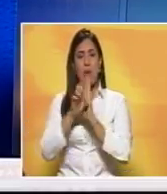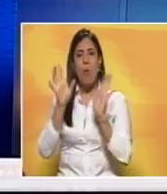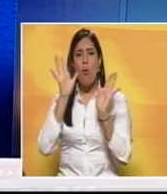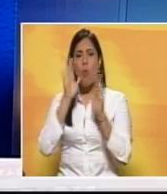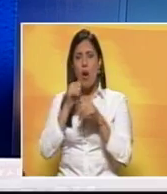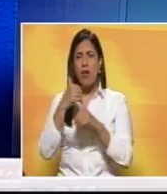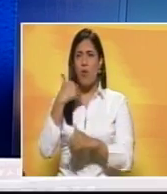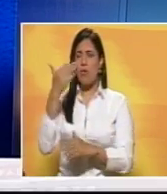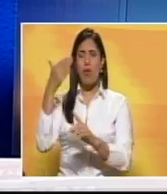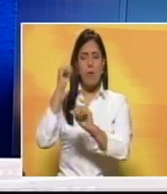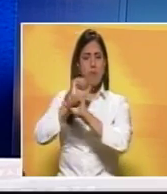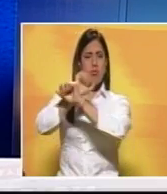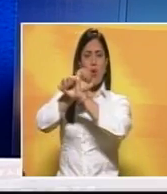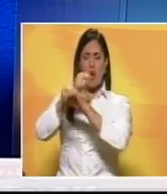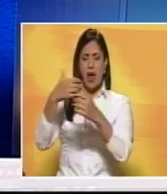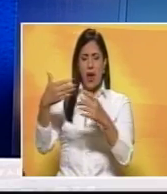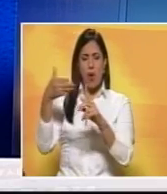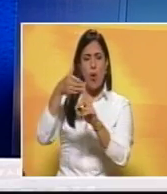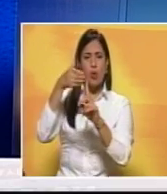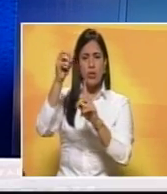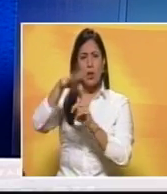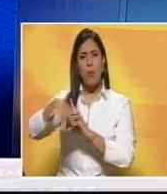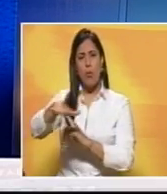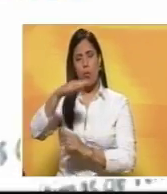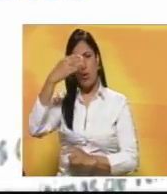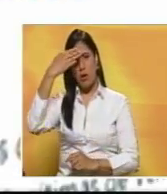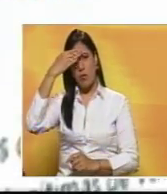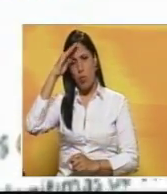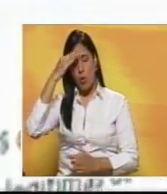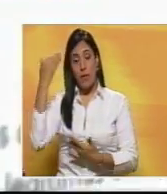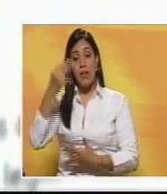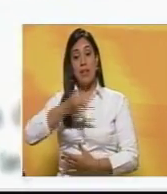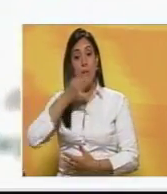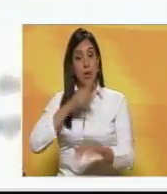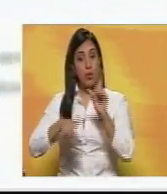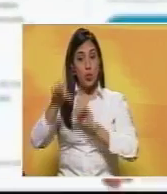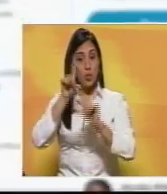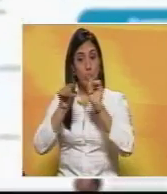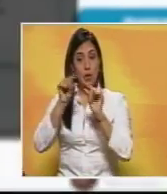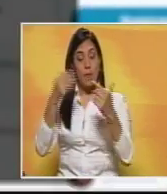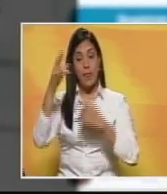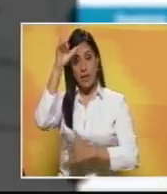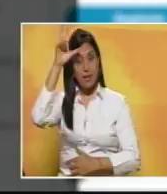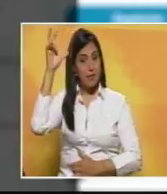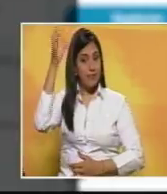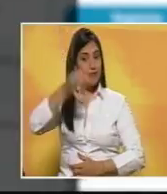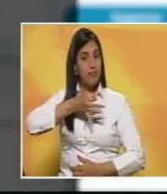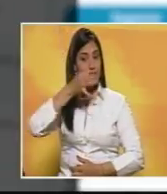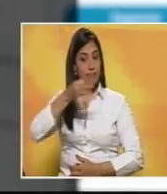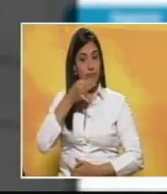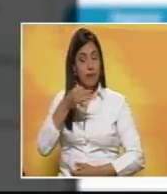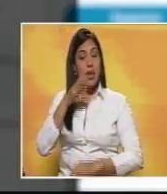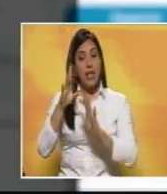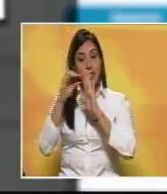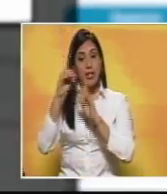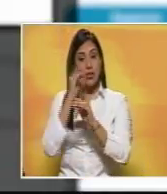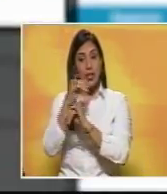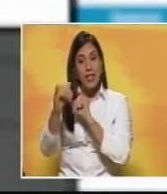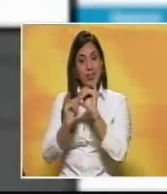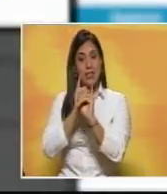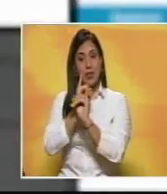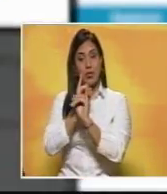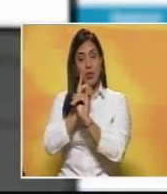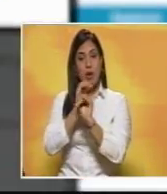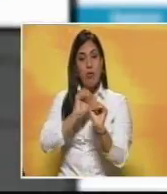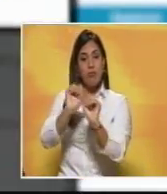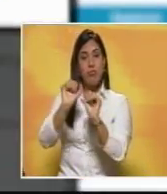y anacrónico bloqueo de Estados Unidos contra el pueblo cubano. A través de su cuenta en Twitter, el canciller expresó que en el derecho internacional